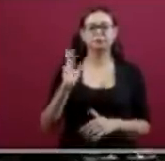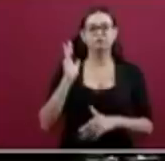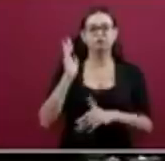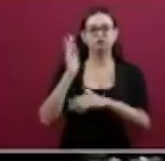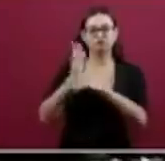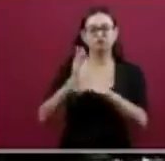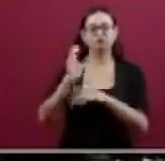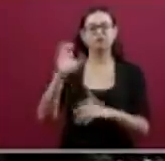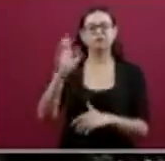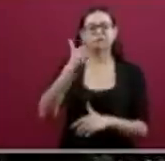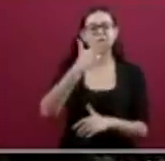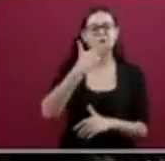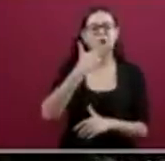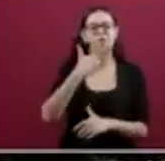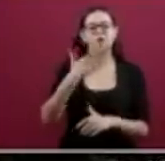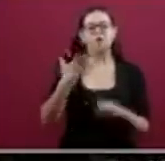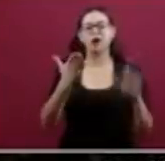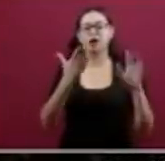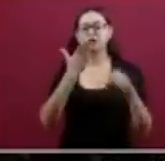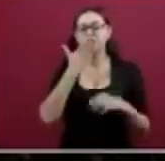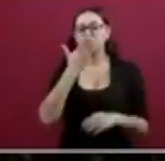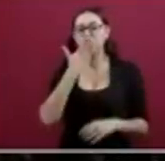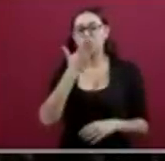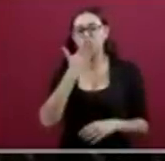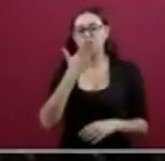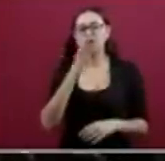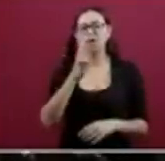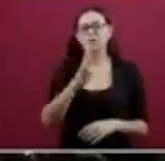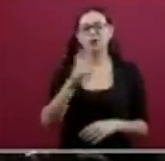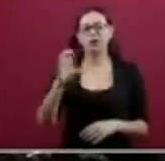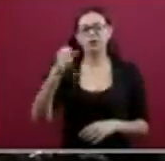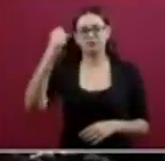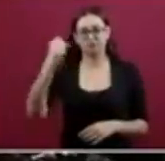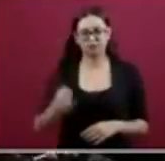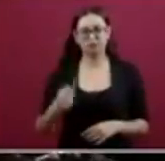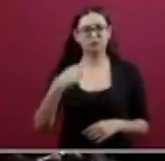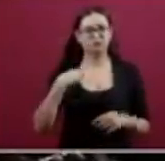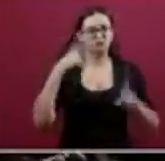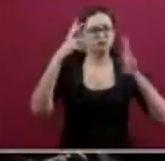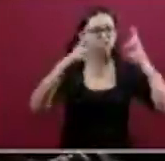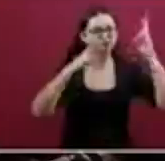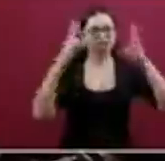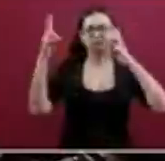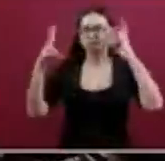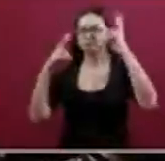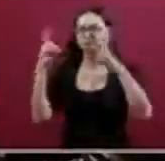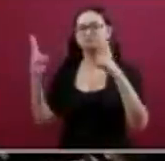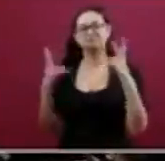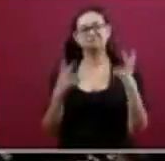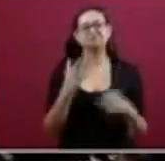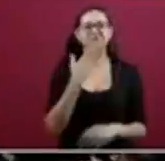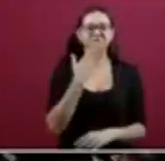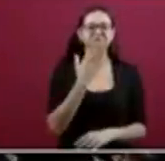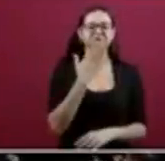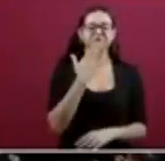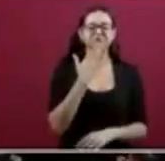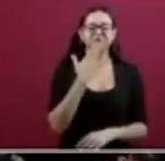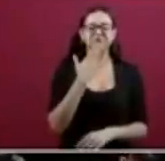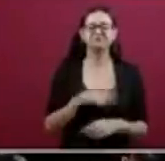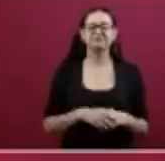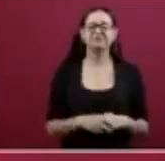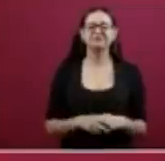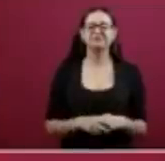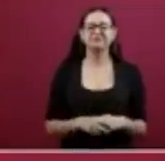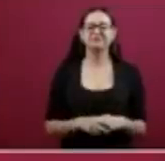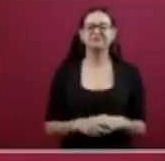Chihuahua, Sonora y Baja California Sur. Nos fue muy bien en los